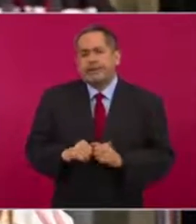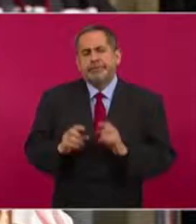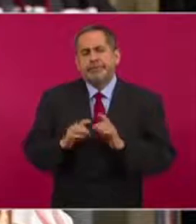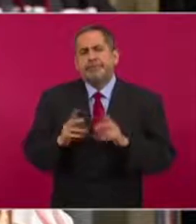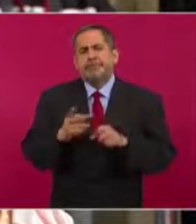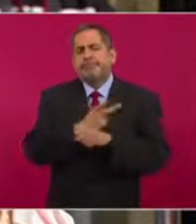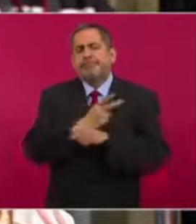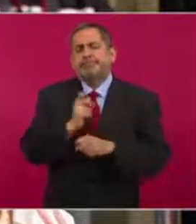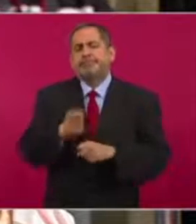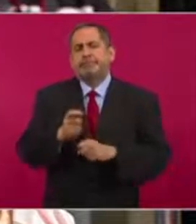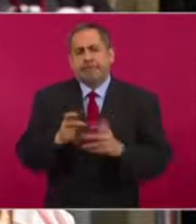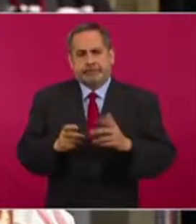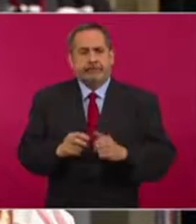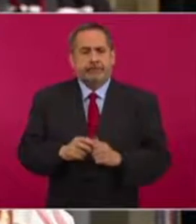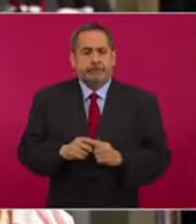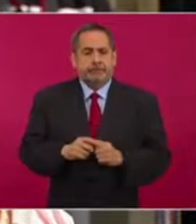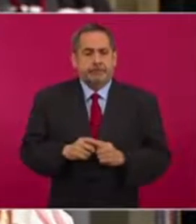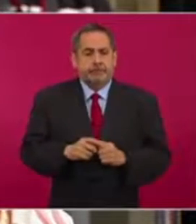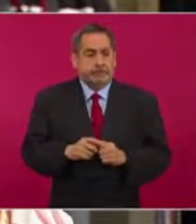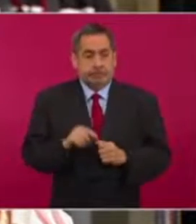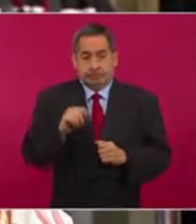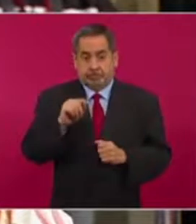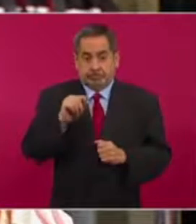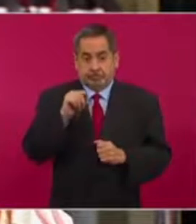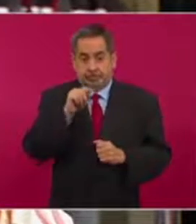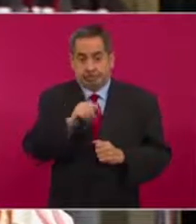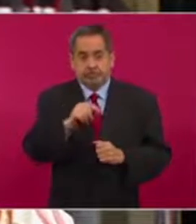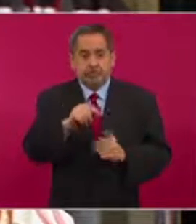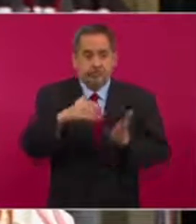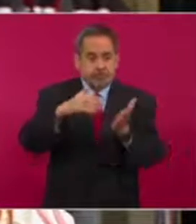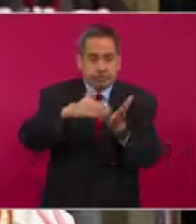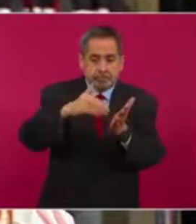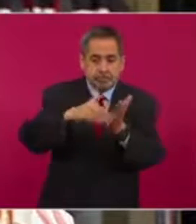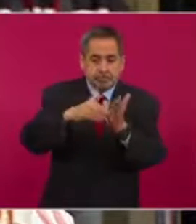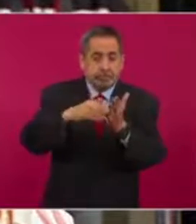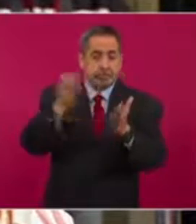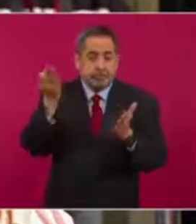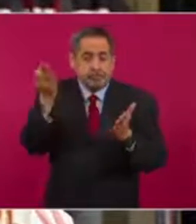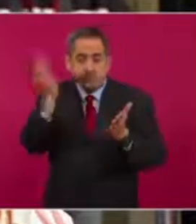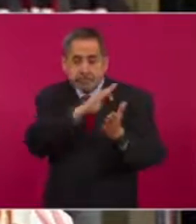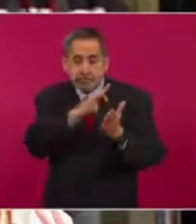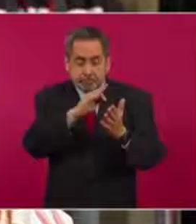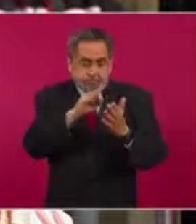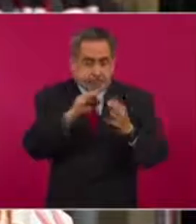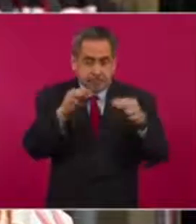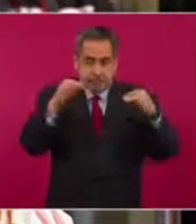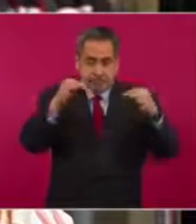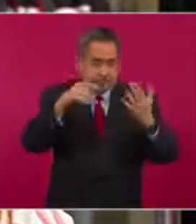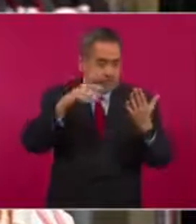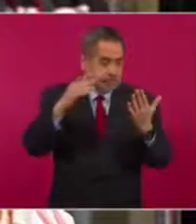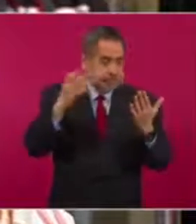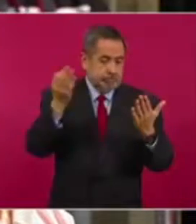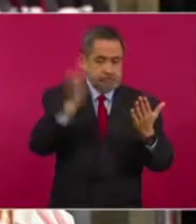sucediendo que meten documentos falsos para robarse propiedades